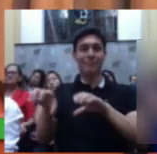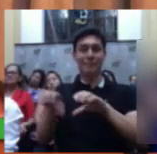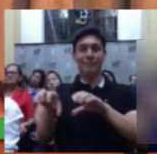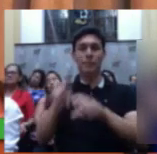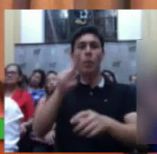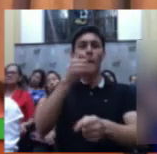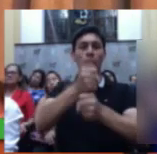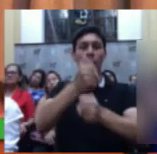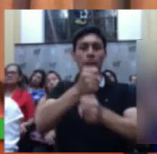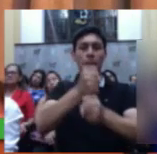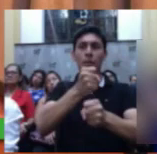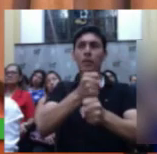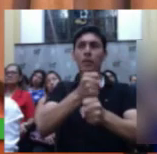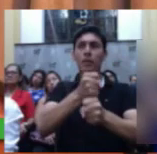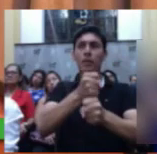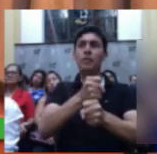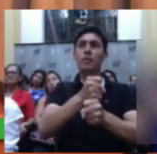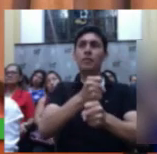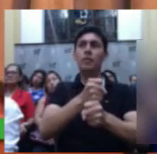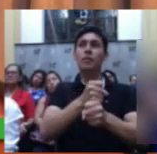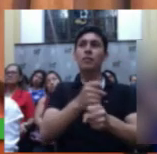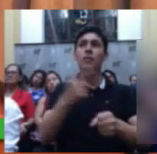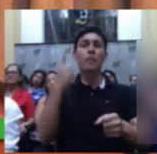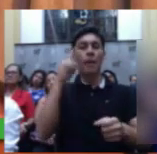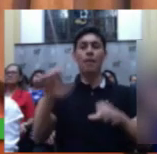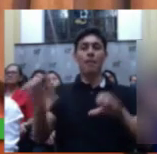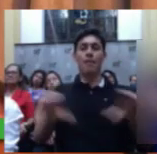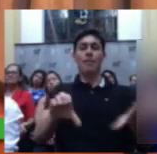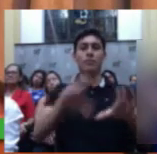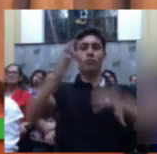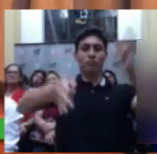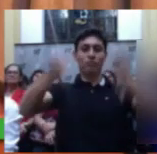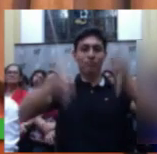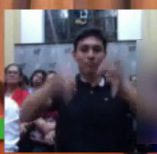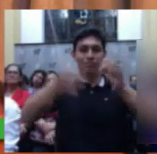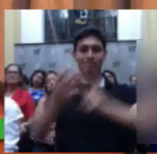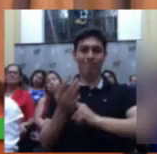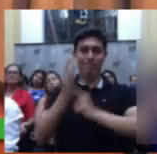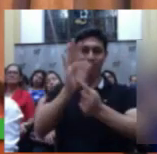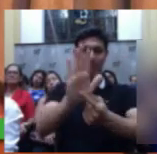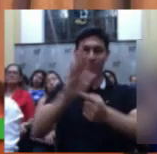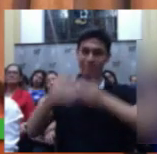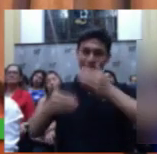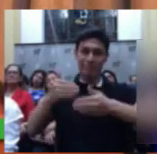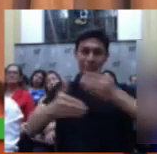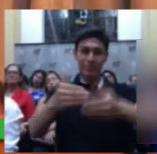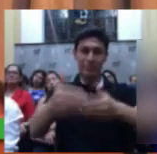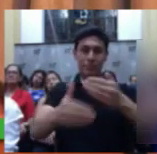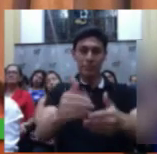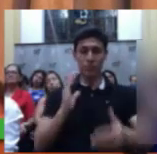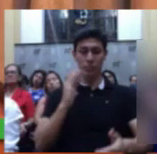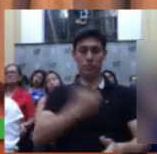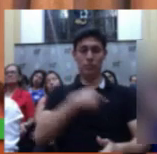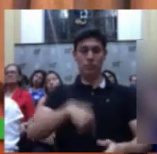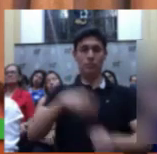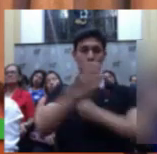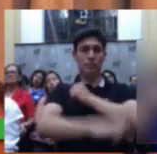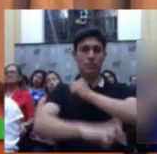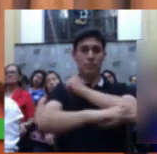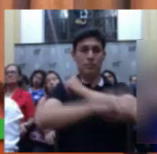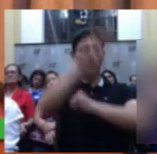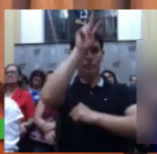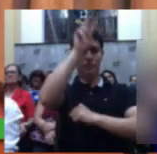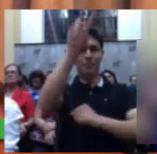un trabajo de hormiga para hacer justicia, demostrando en el proceso que en nuestro país sí